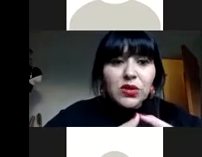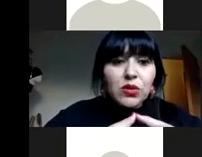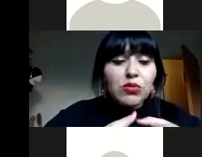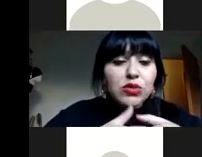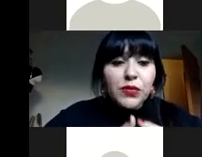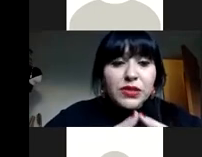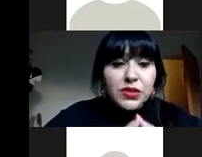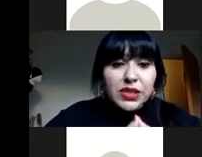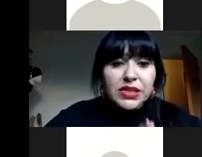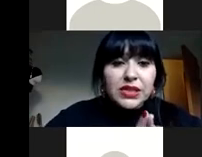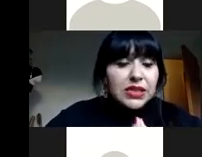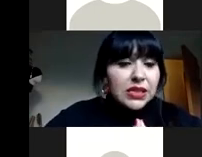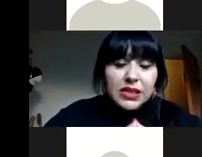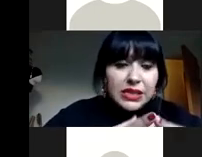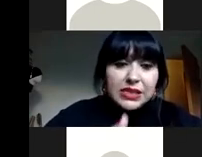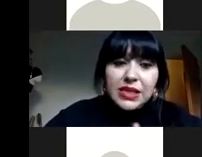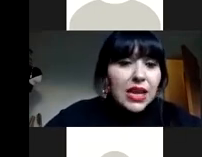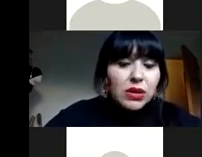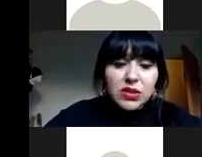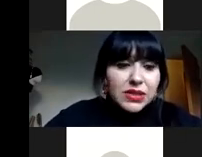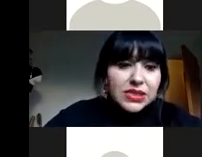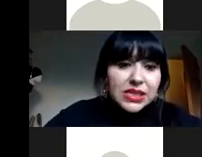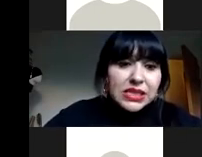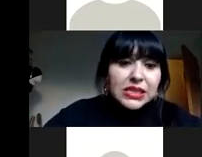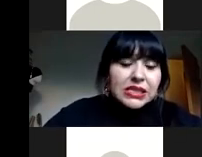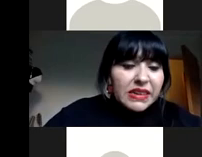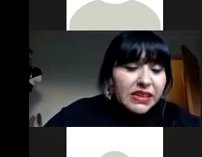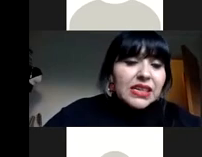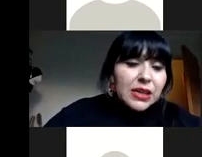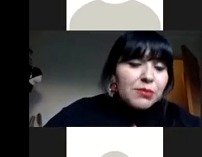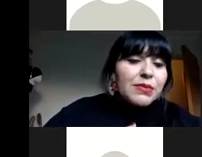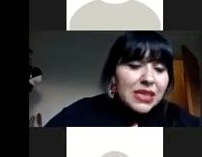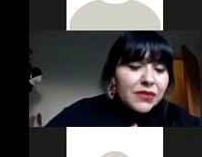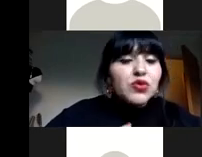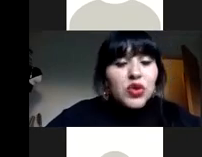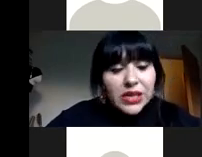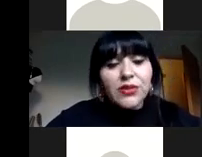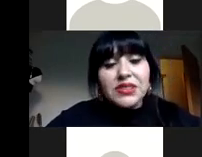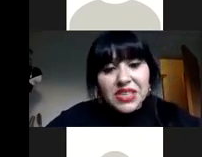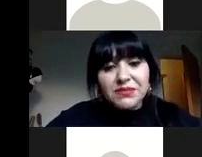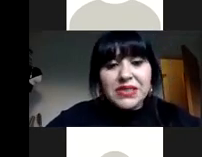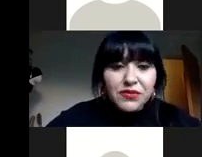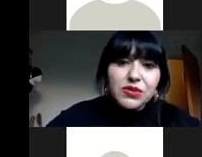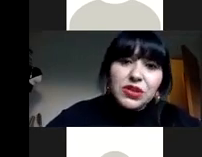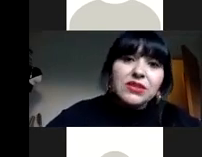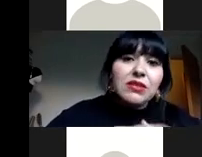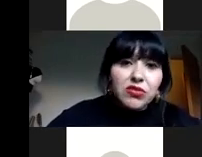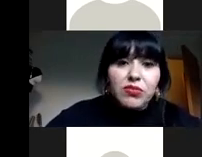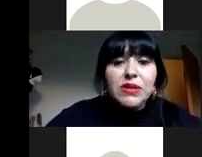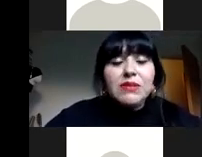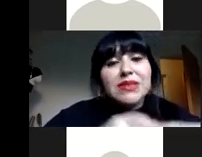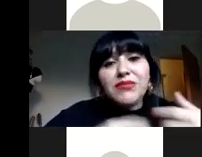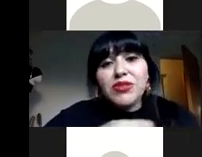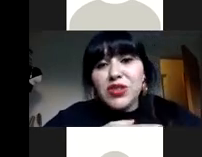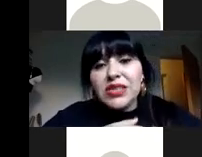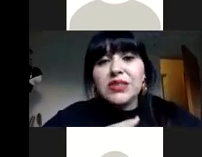cuando muchos profesores y asistentes de la educación me dicen, ¿sabes qué? Me está funcionando el WhatsApp, me está funcionando el Zoom,